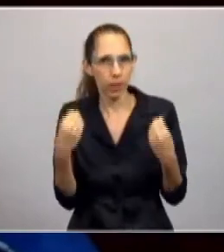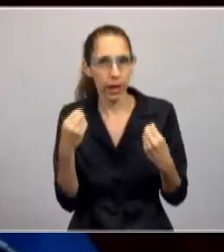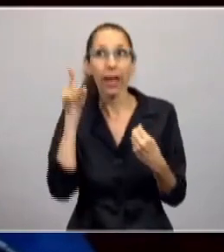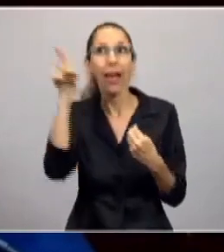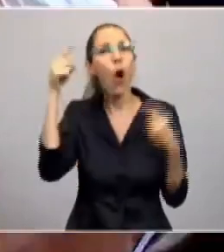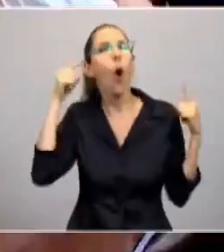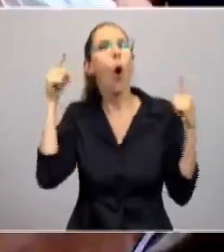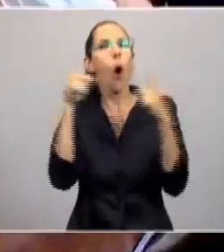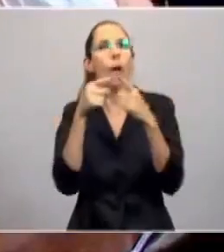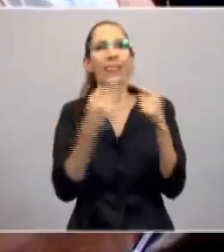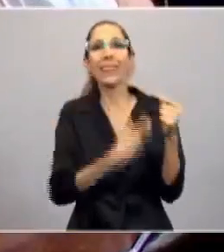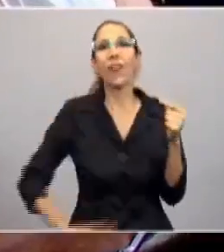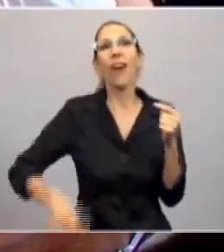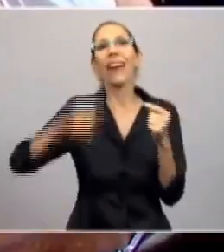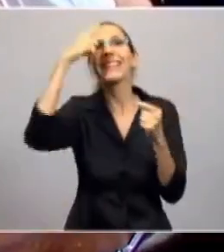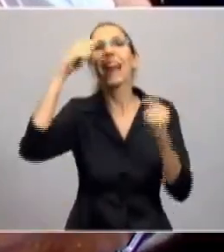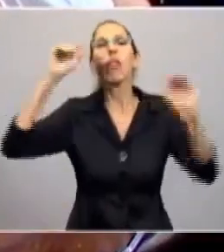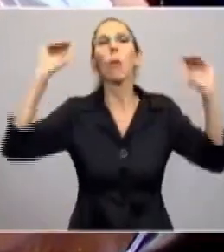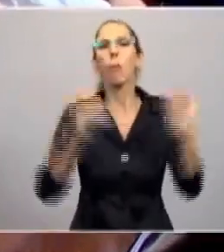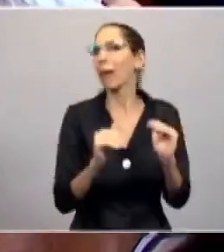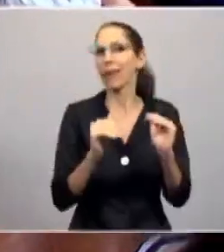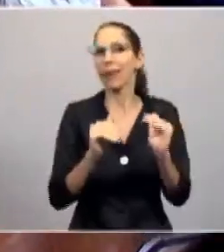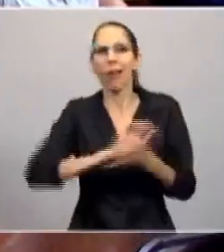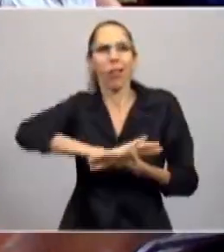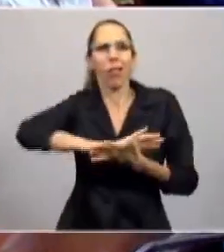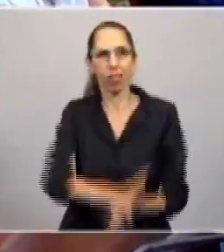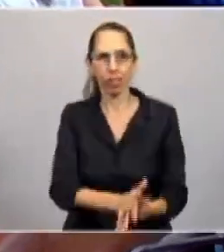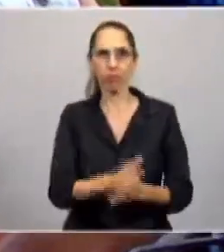sino desintegrarlo, y lo reconoce.